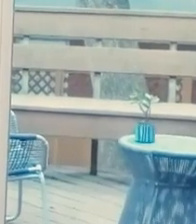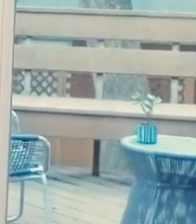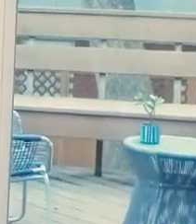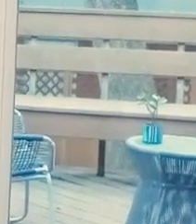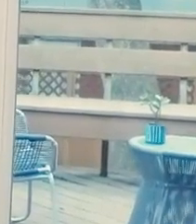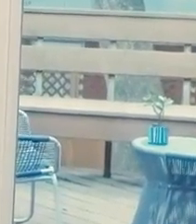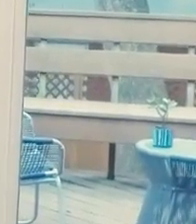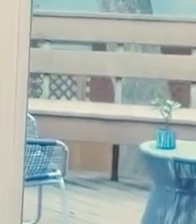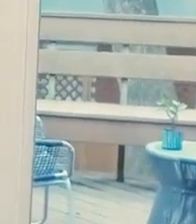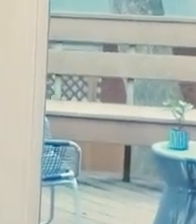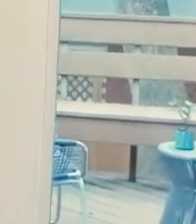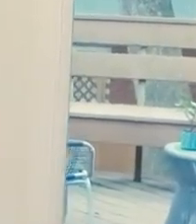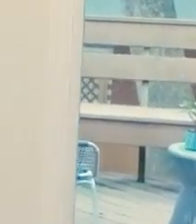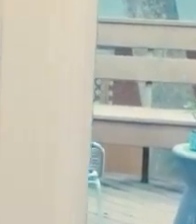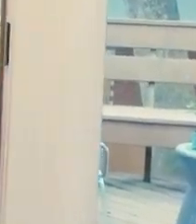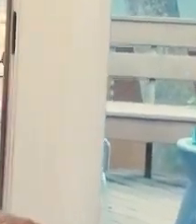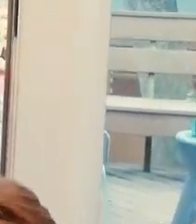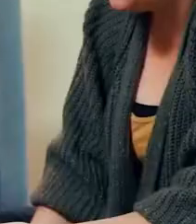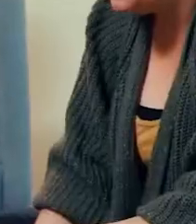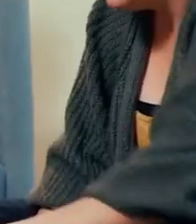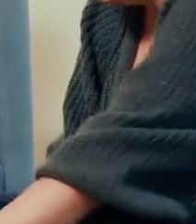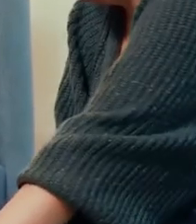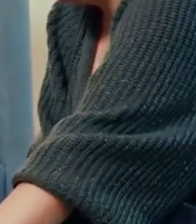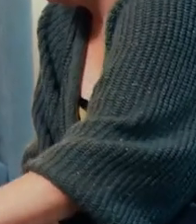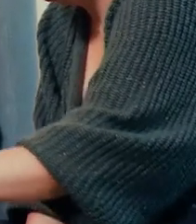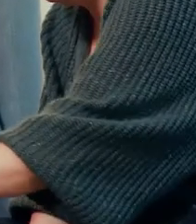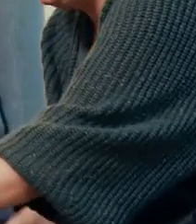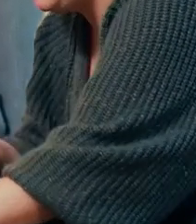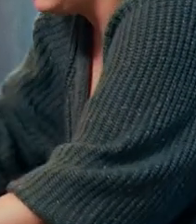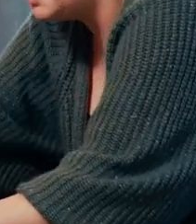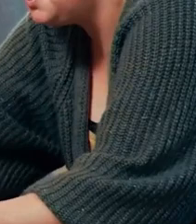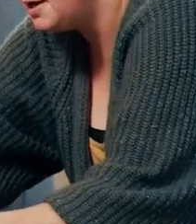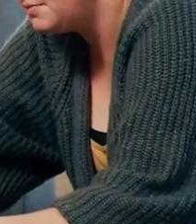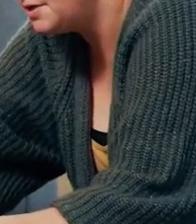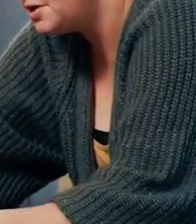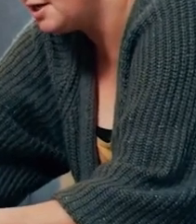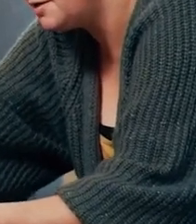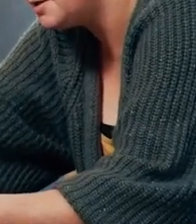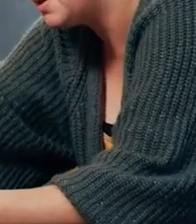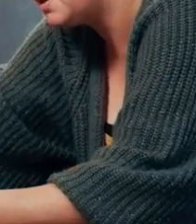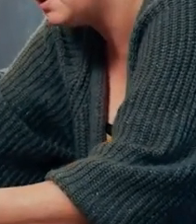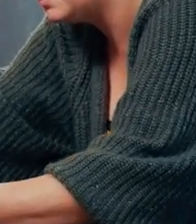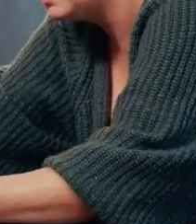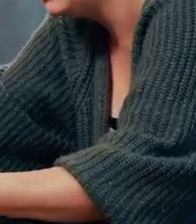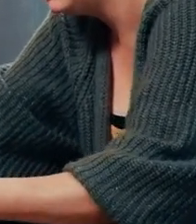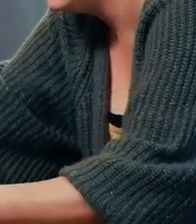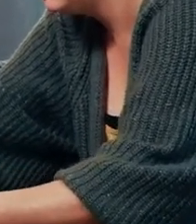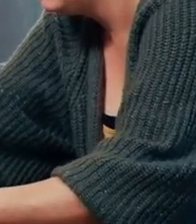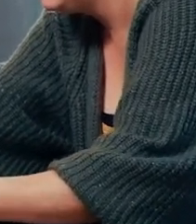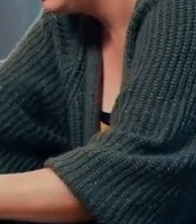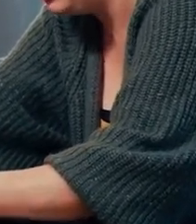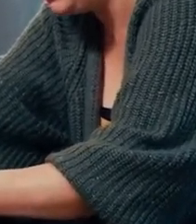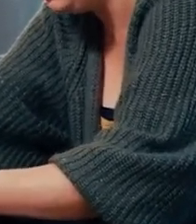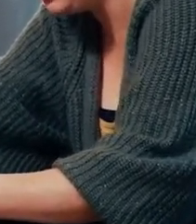ayudar a esos pequeños a continuar desarrollándose. Aquí la atención temprana suele ser el término que explica lo que son esos servicios de